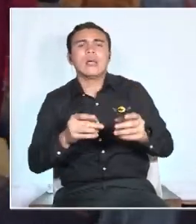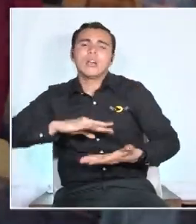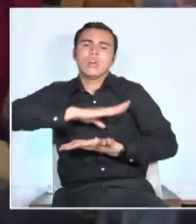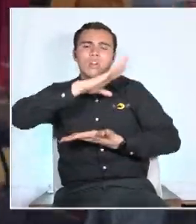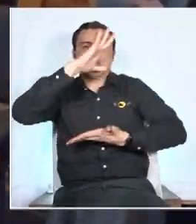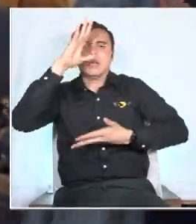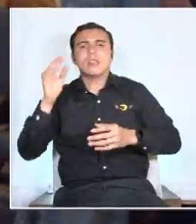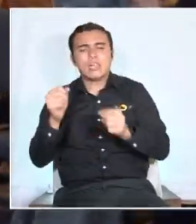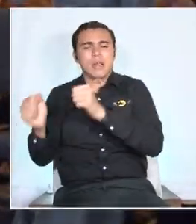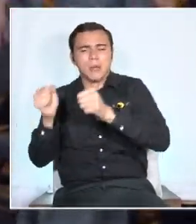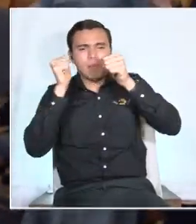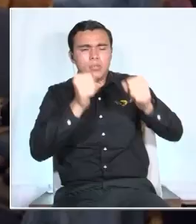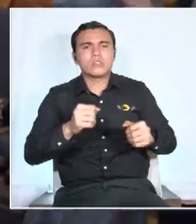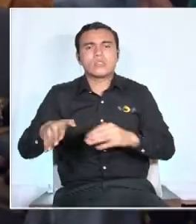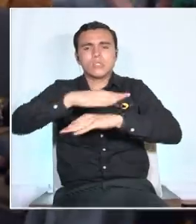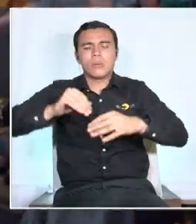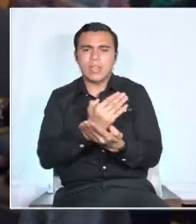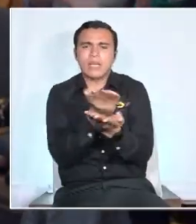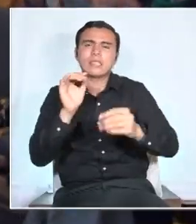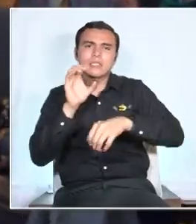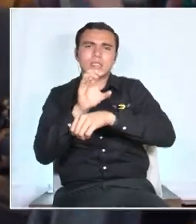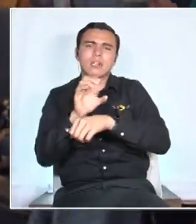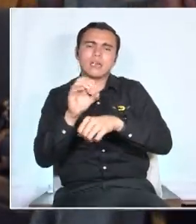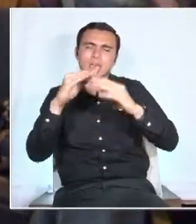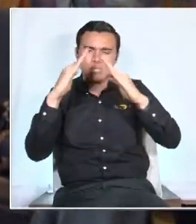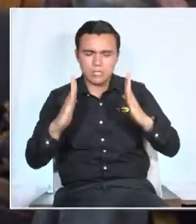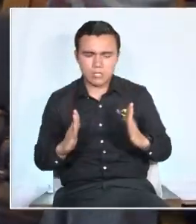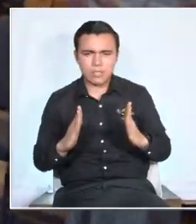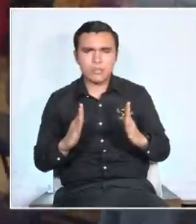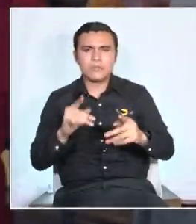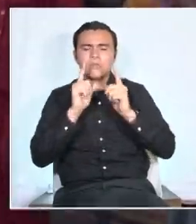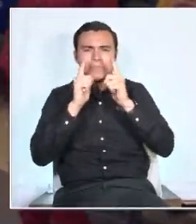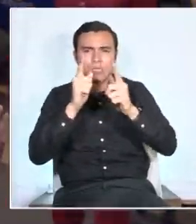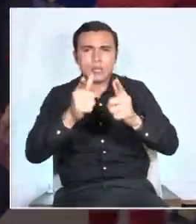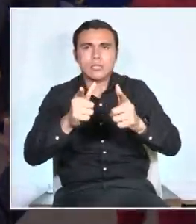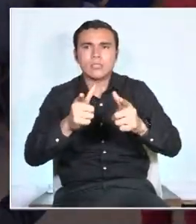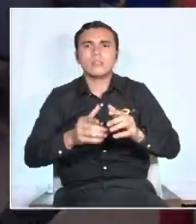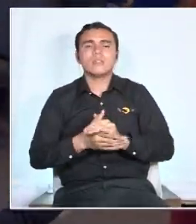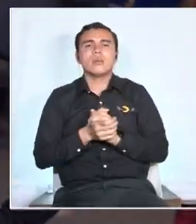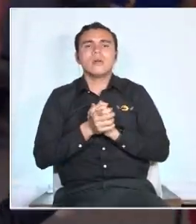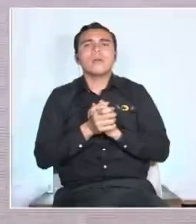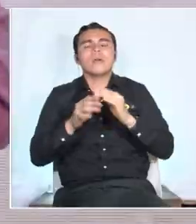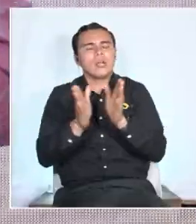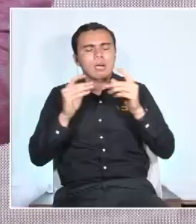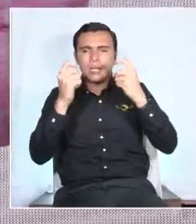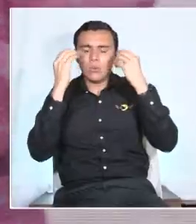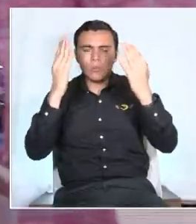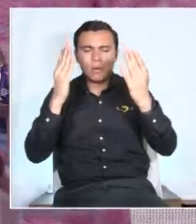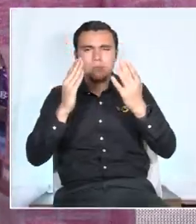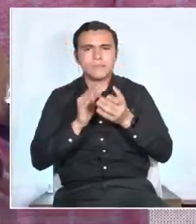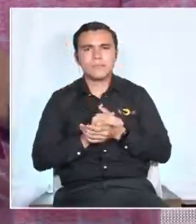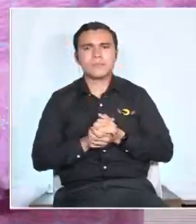gloria poderosa sobre esta casa. Shato Rabakai. Oh, aleluya.